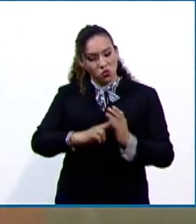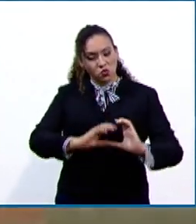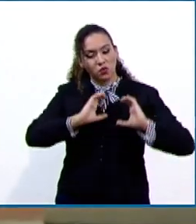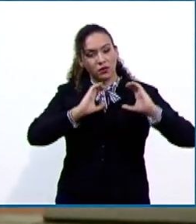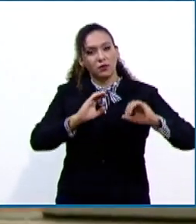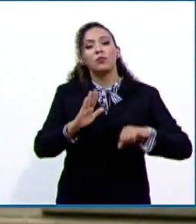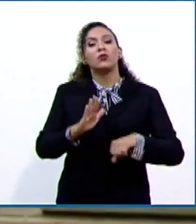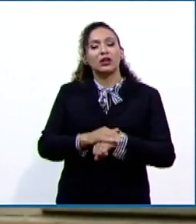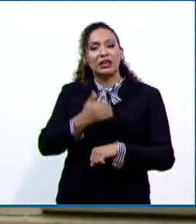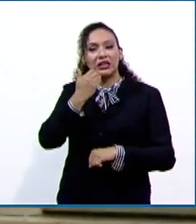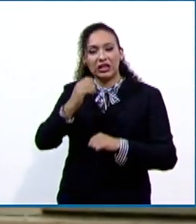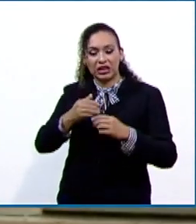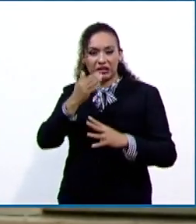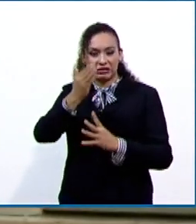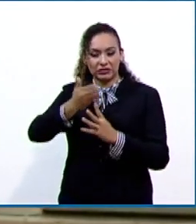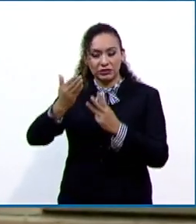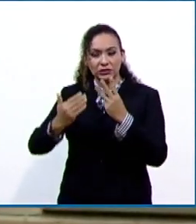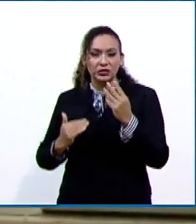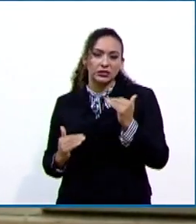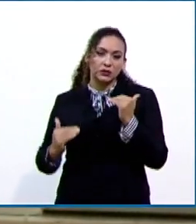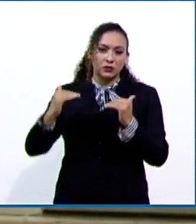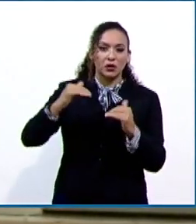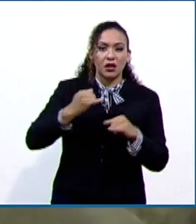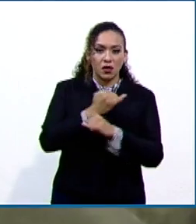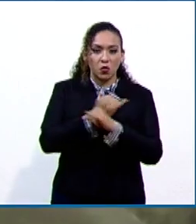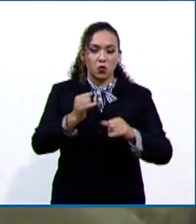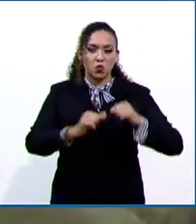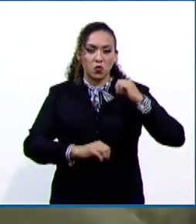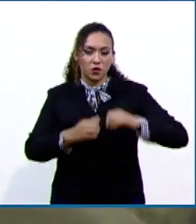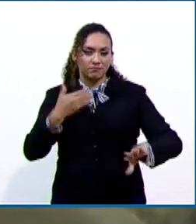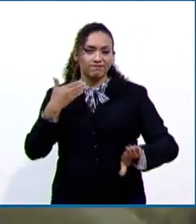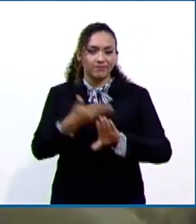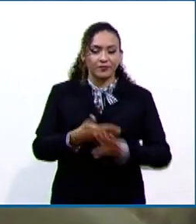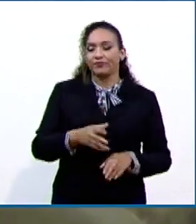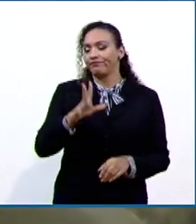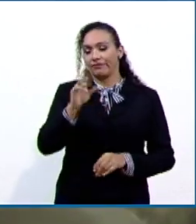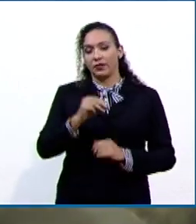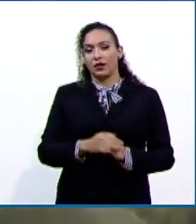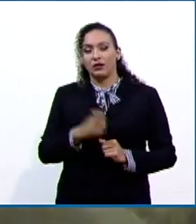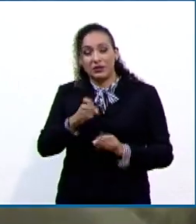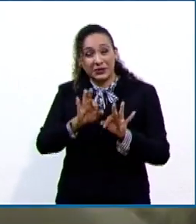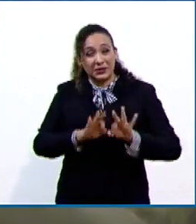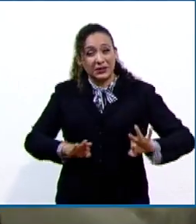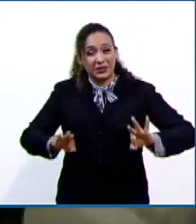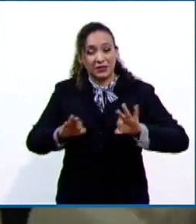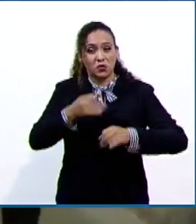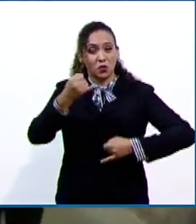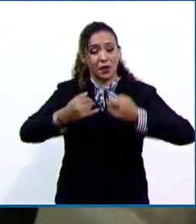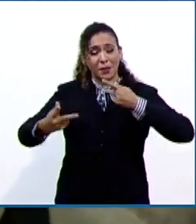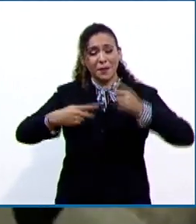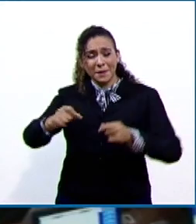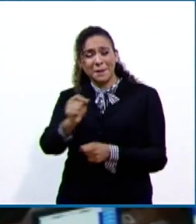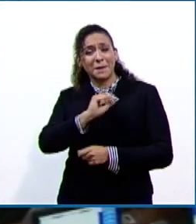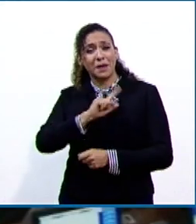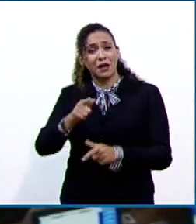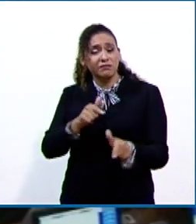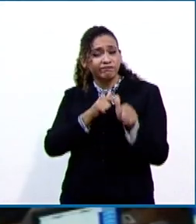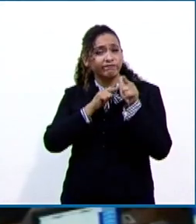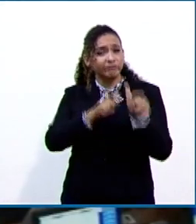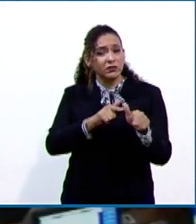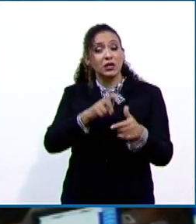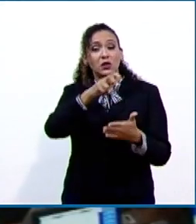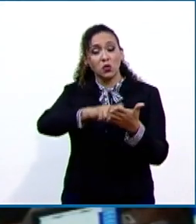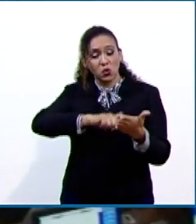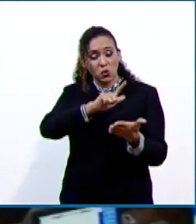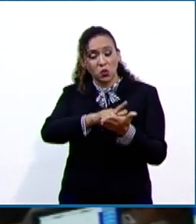de poderes o que atentan contra la independencia judicial. Agregan que resulta indispensable establecer un control de las reformas a la